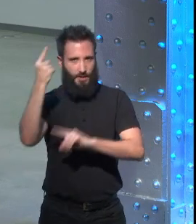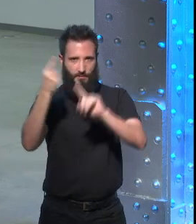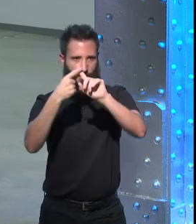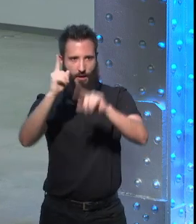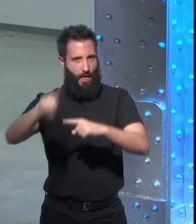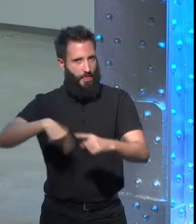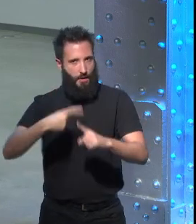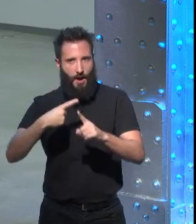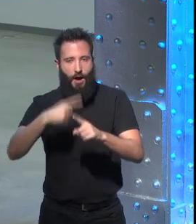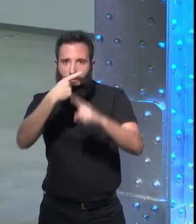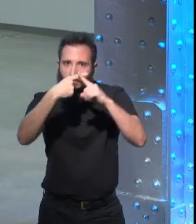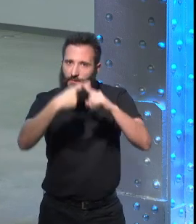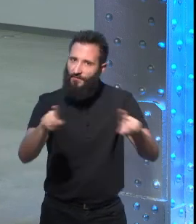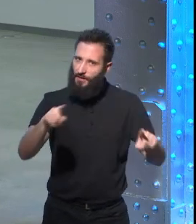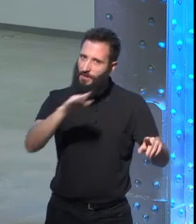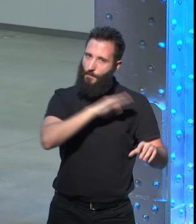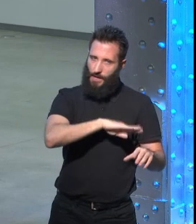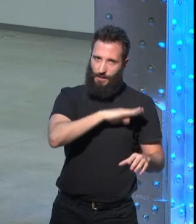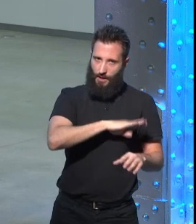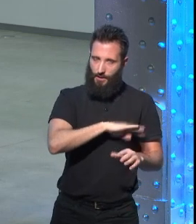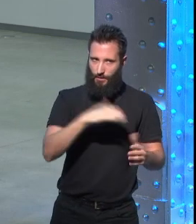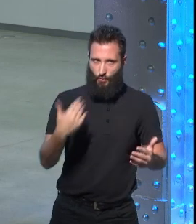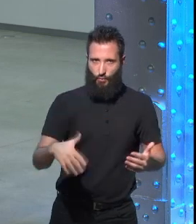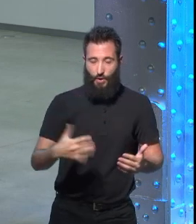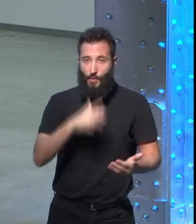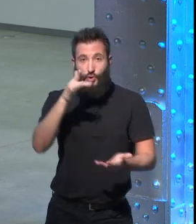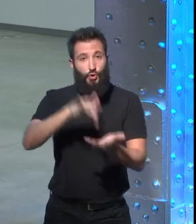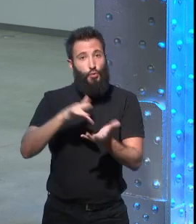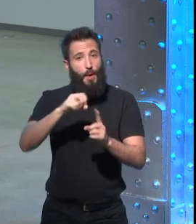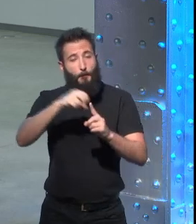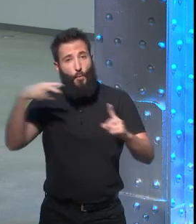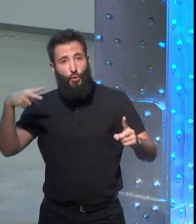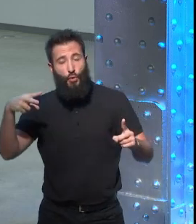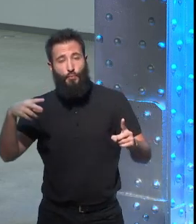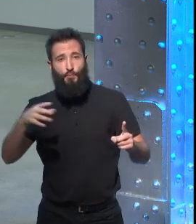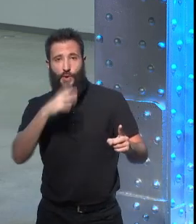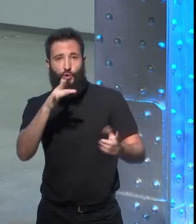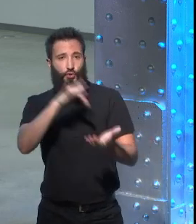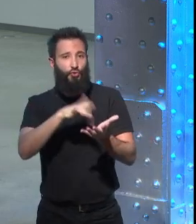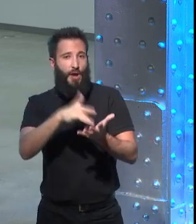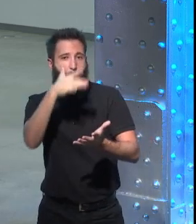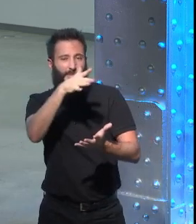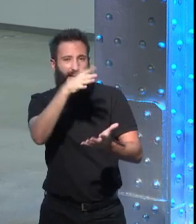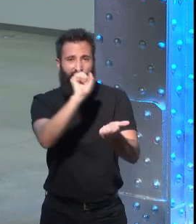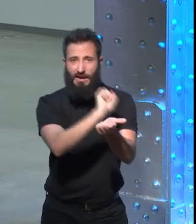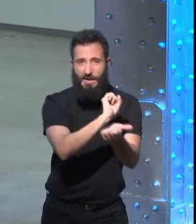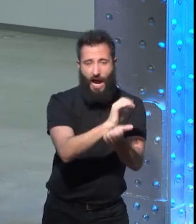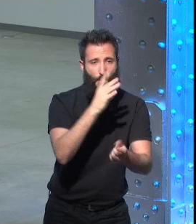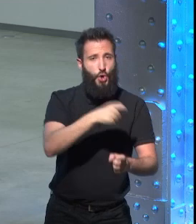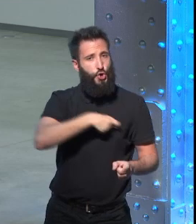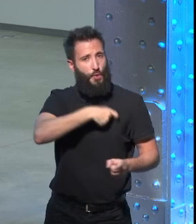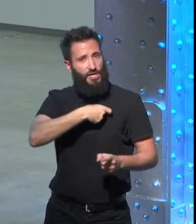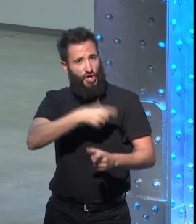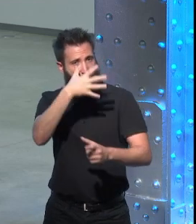unas diferencias yo creo que considerables. Desde un punto de vista penal de la comisión de los